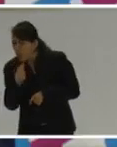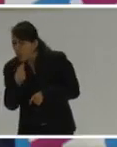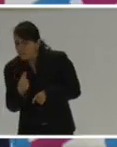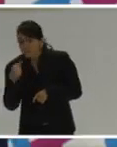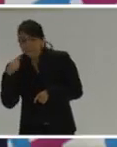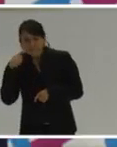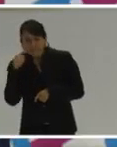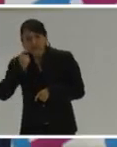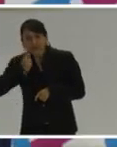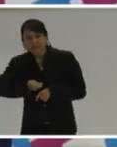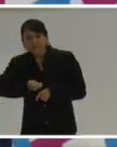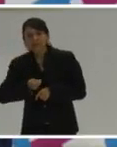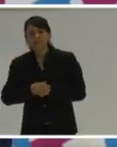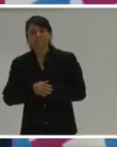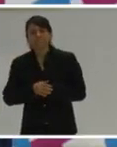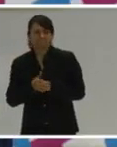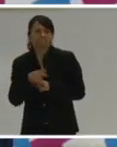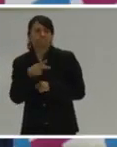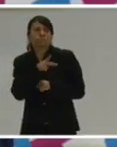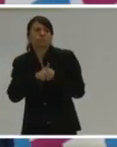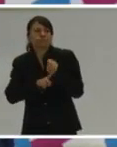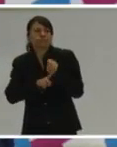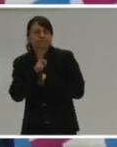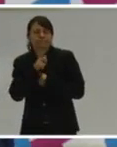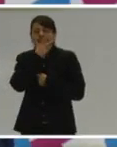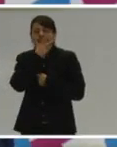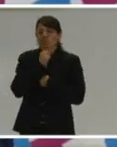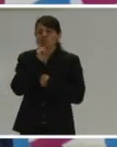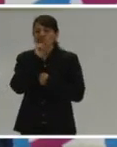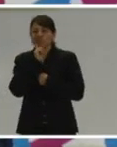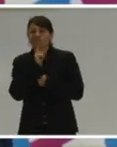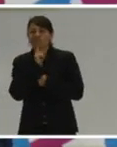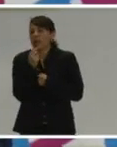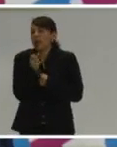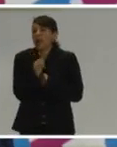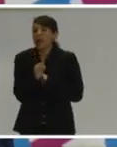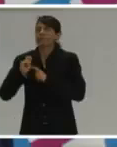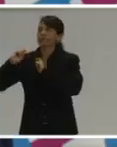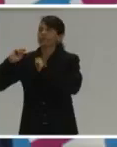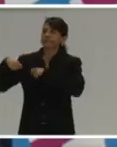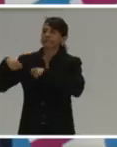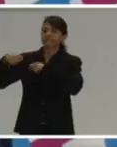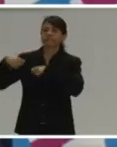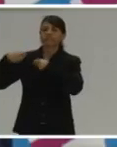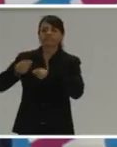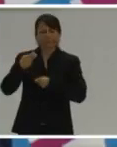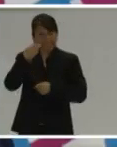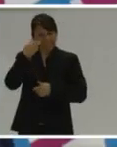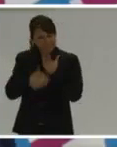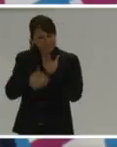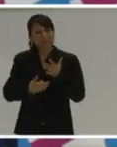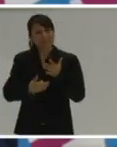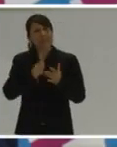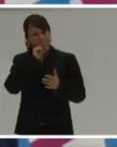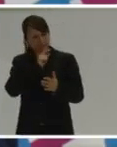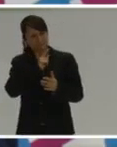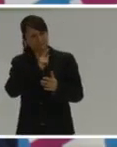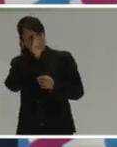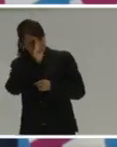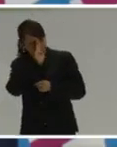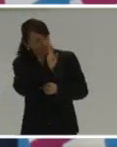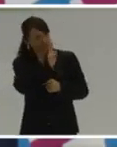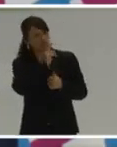géneros construidos en la historia de la sociedad, costando movimientos de reivindicación y de espacio para el reconocimiento de sus